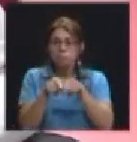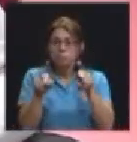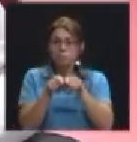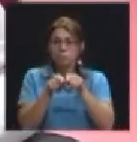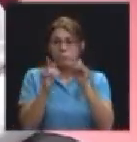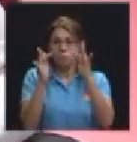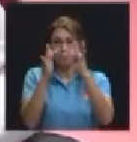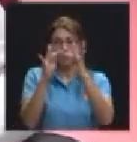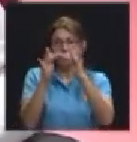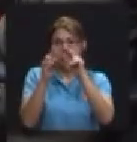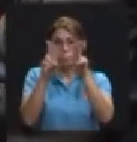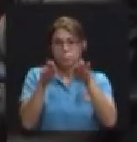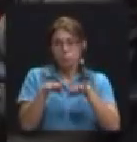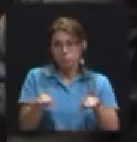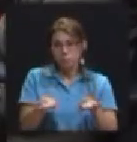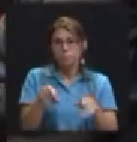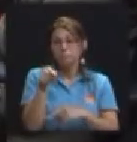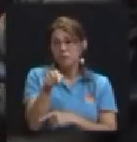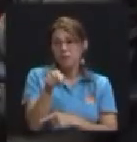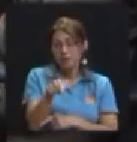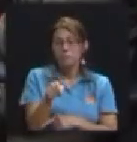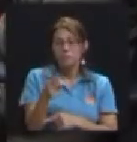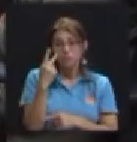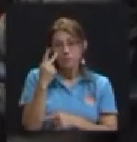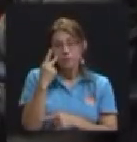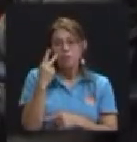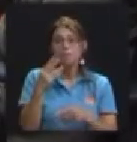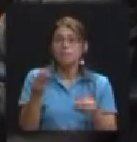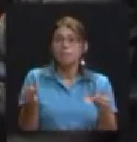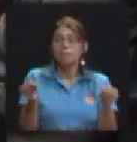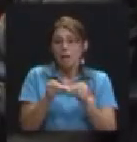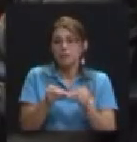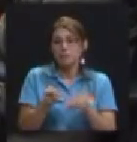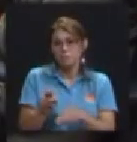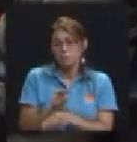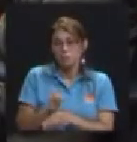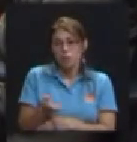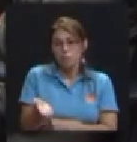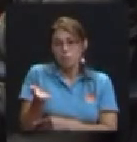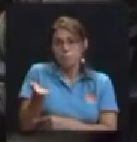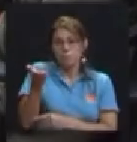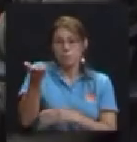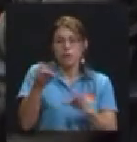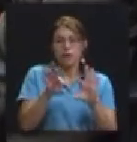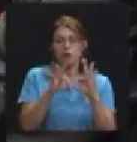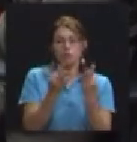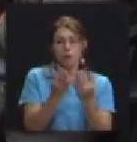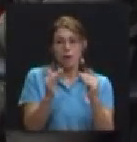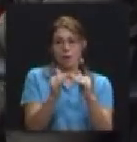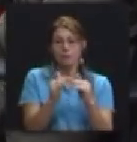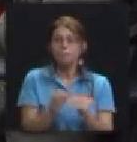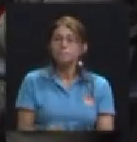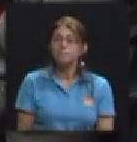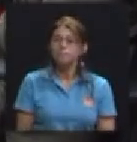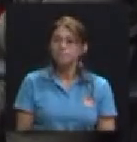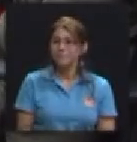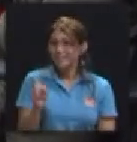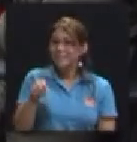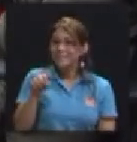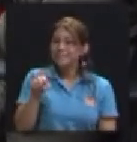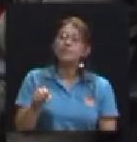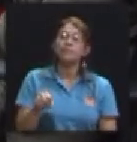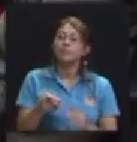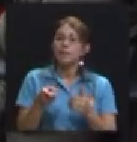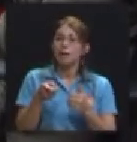¿verdad? Que muestra un aumento en los hogares en cuanto a consumo. Sí, después del grupo de